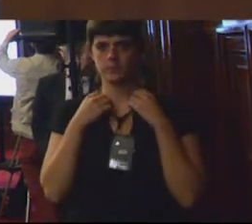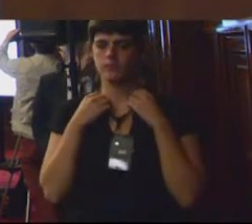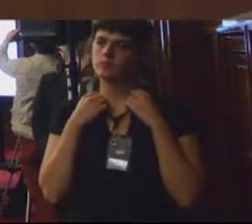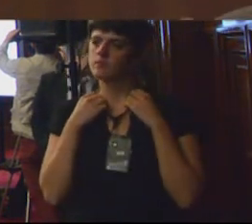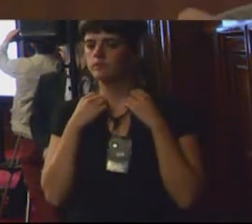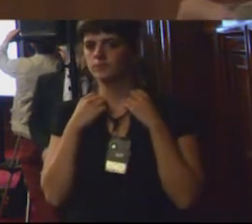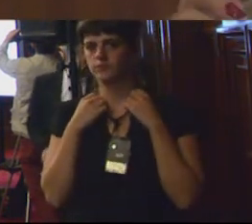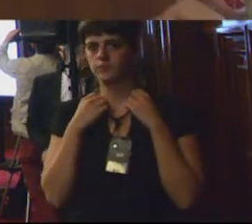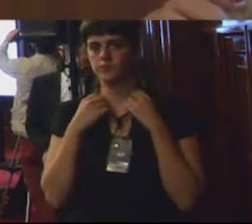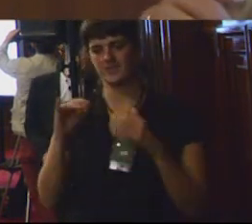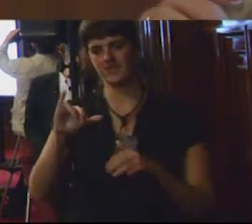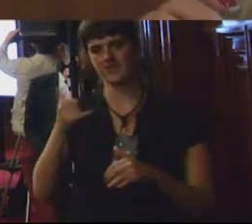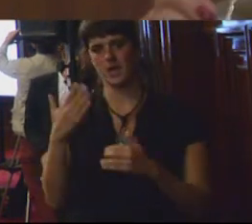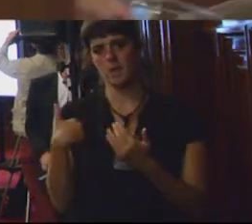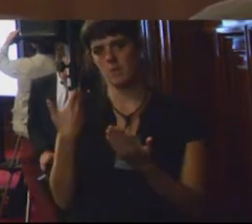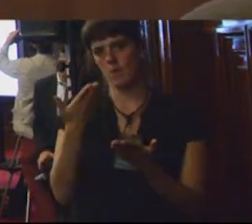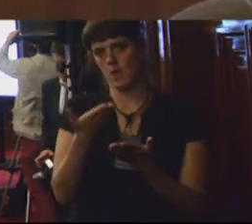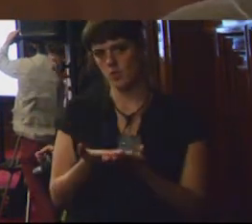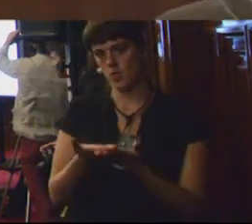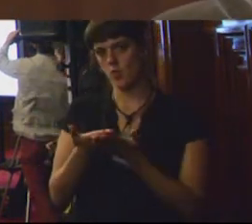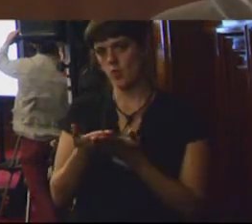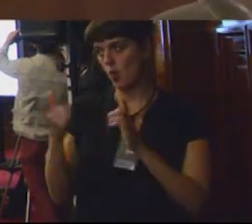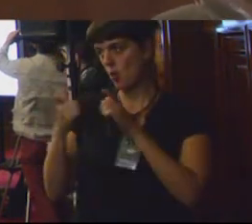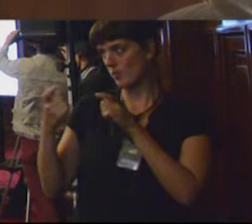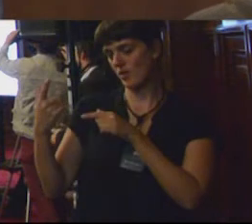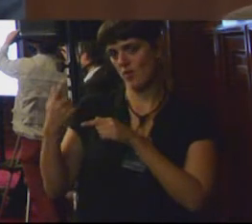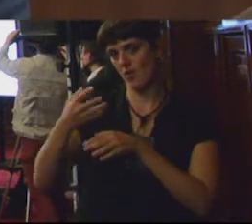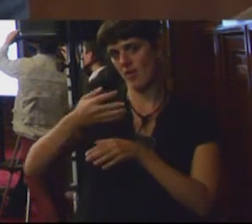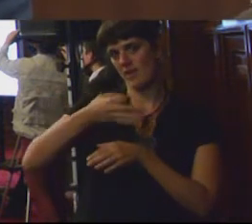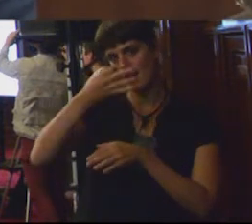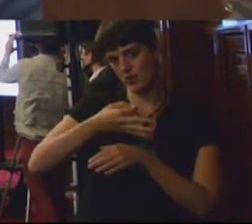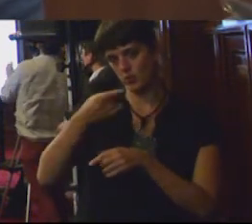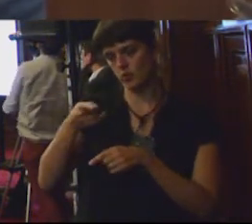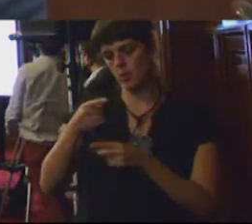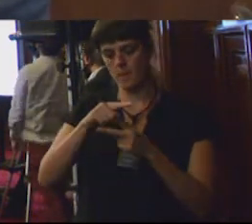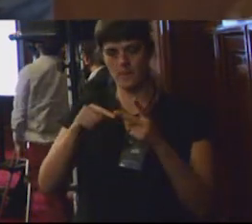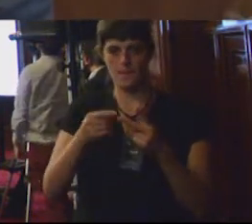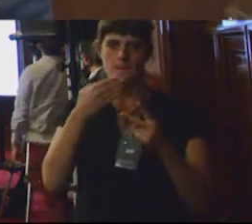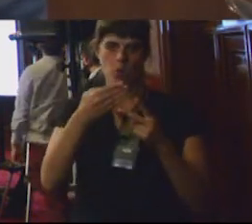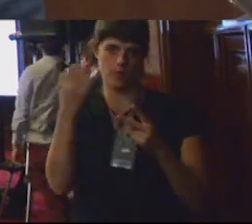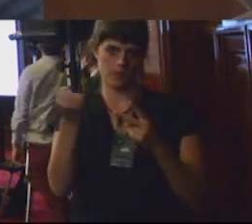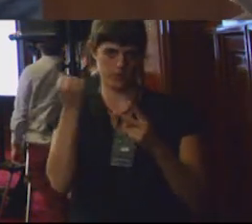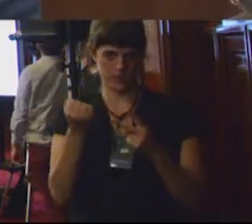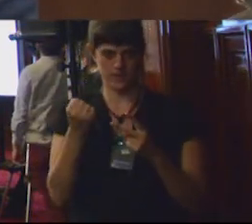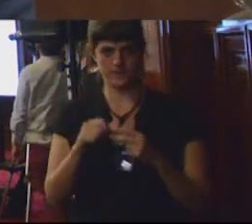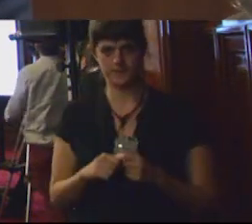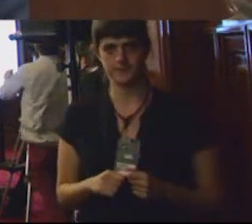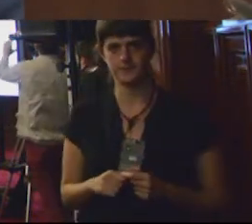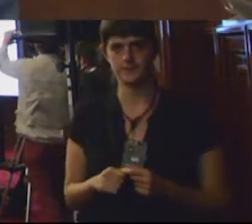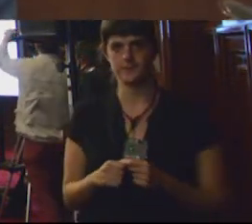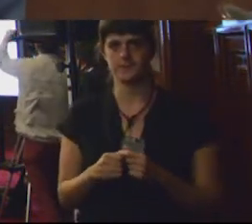Ya lo ha planteado el comisionado relator, una pregunta sustantiva de la mayor importancia para el